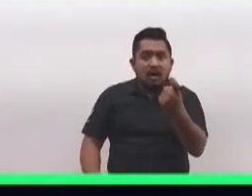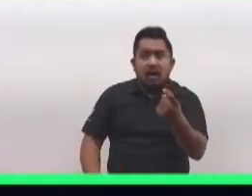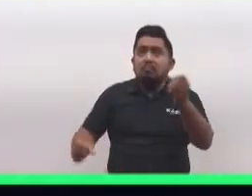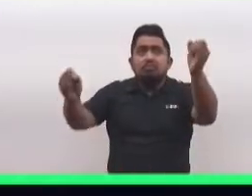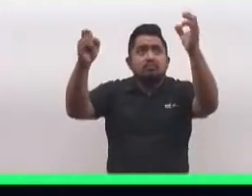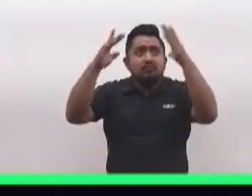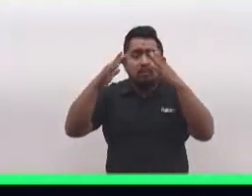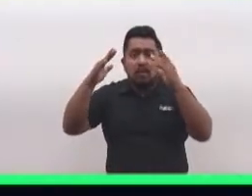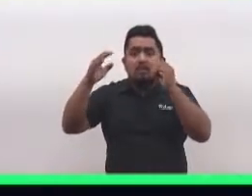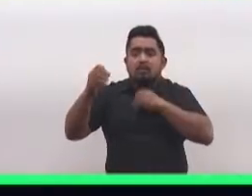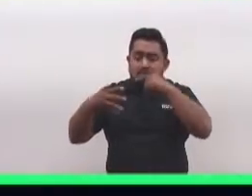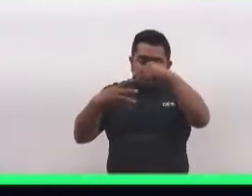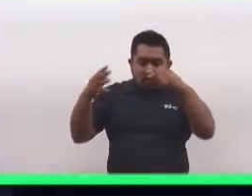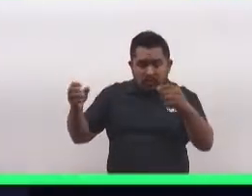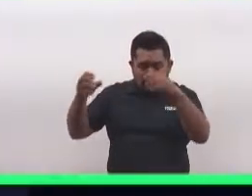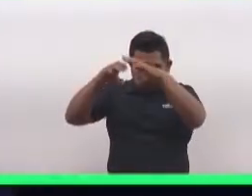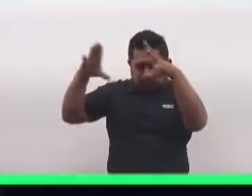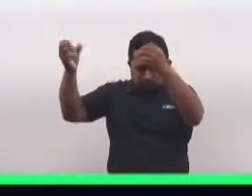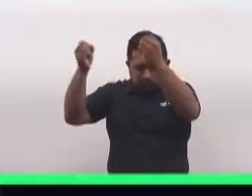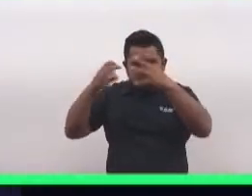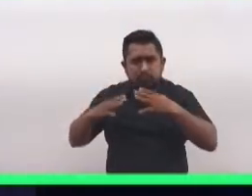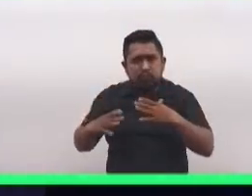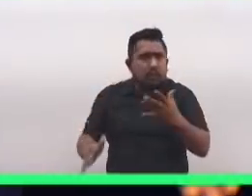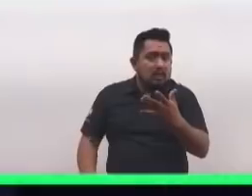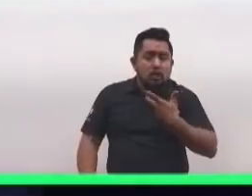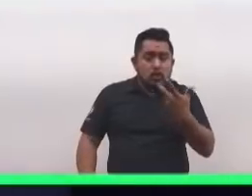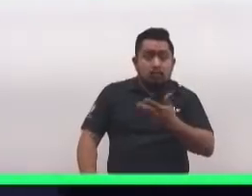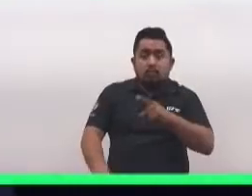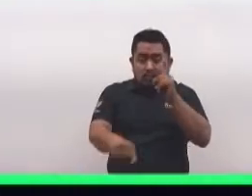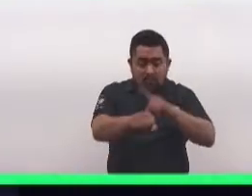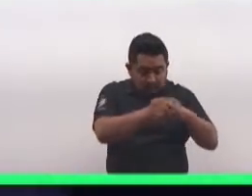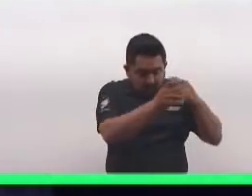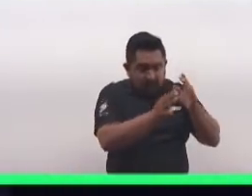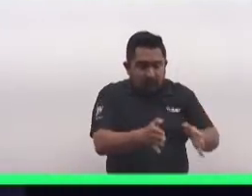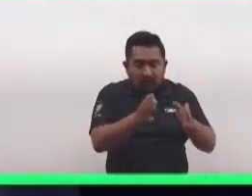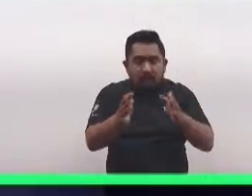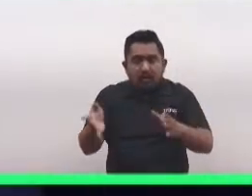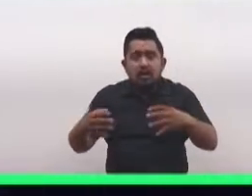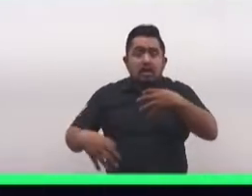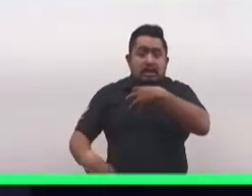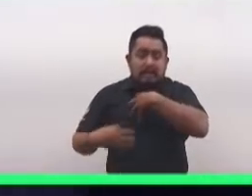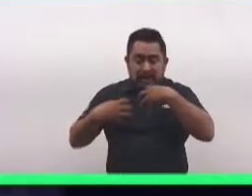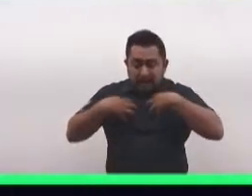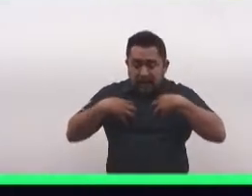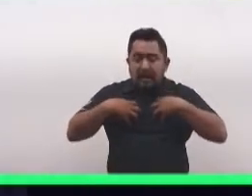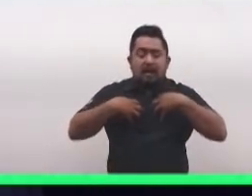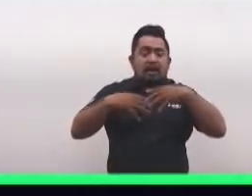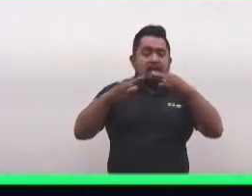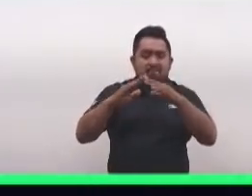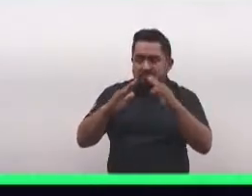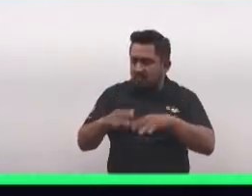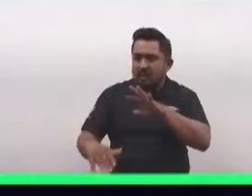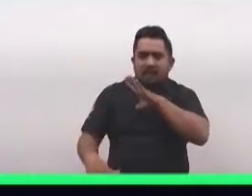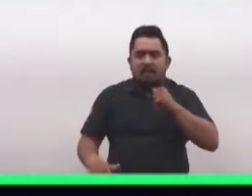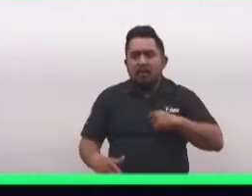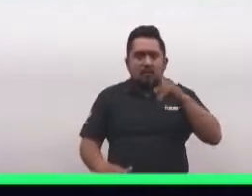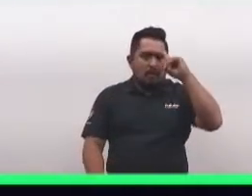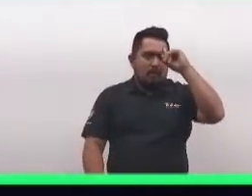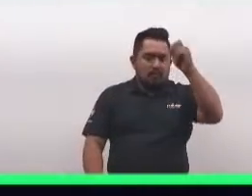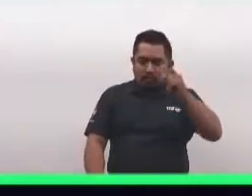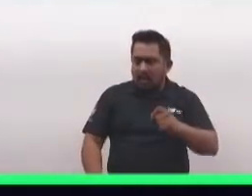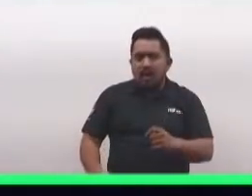prosperidad no hay multiplicación y fuimos y hemos sido etapa por etapa tu casa tus hijos tus finanzas tus proyectos tu tesis tu